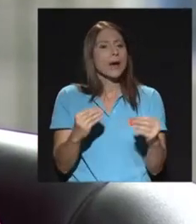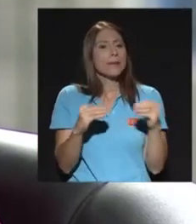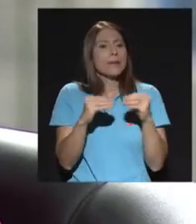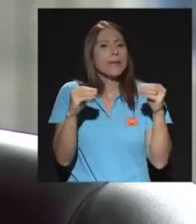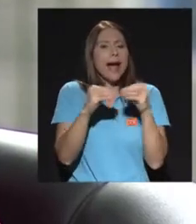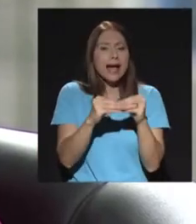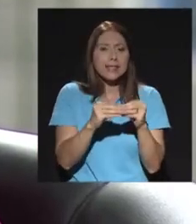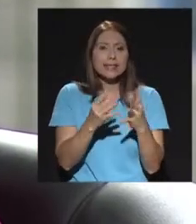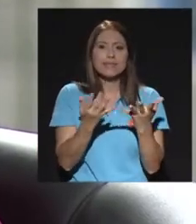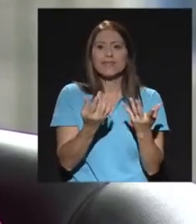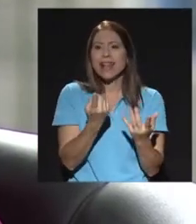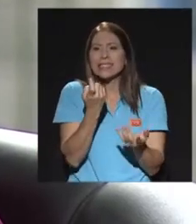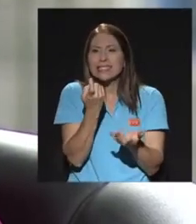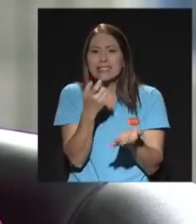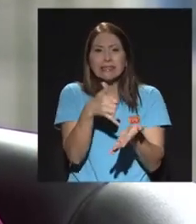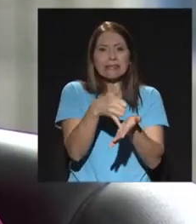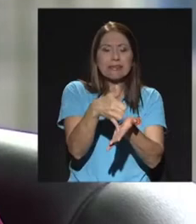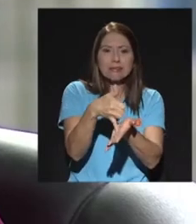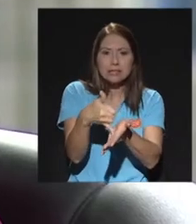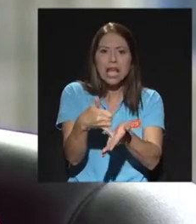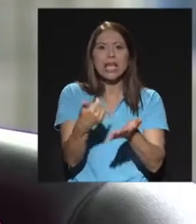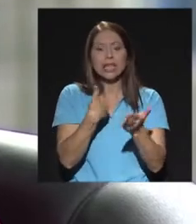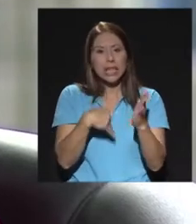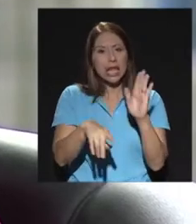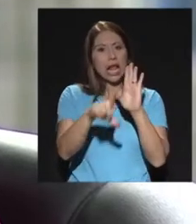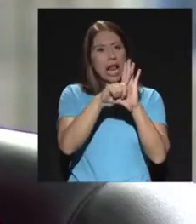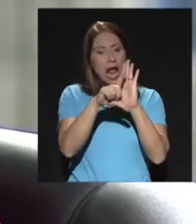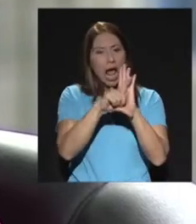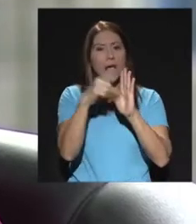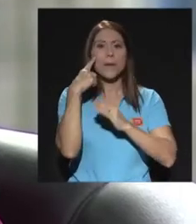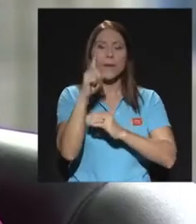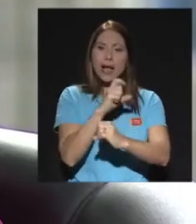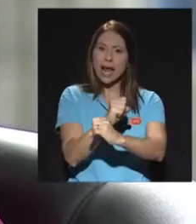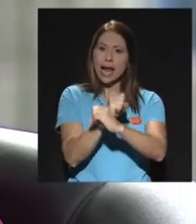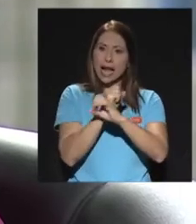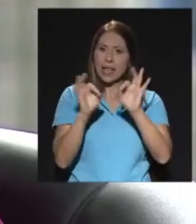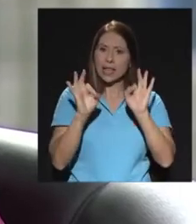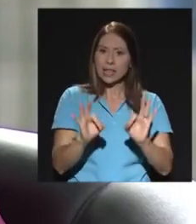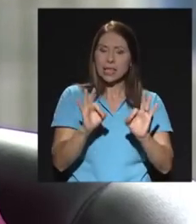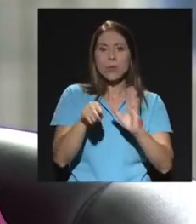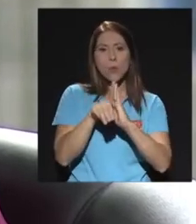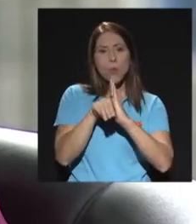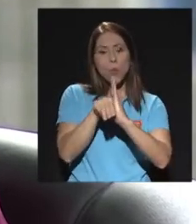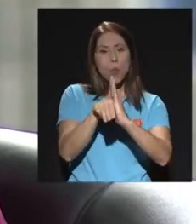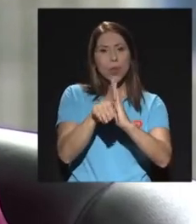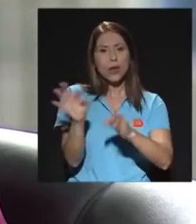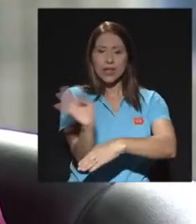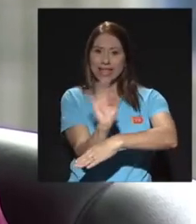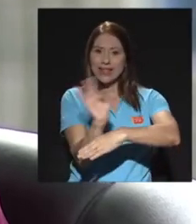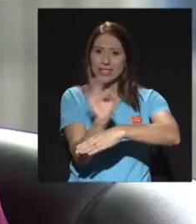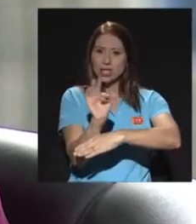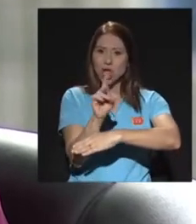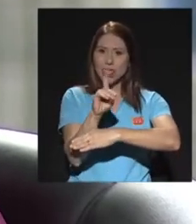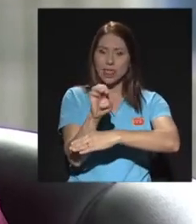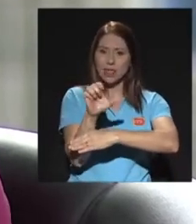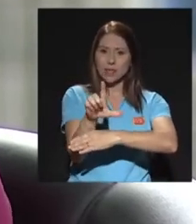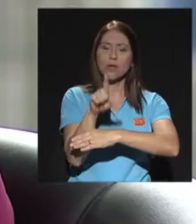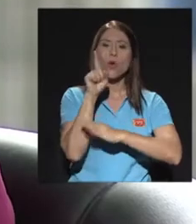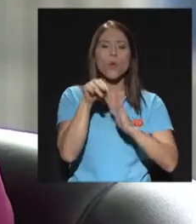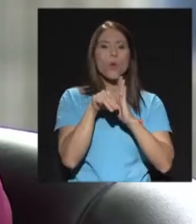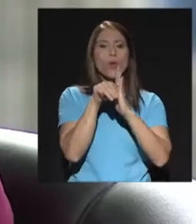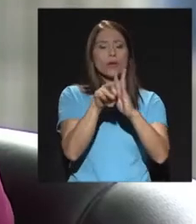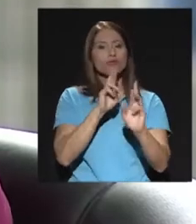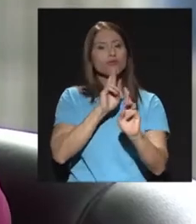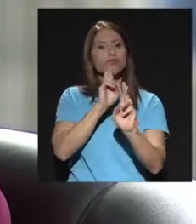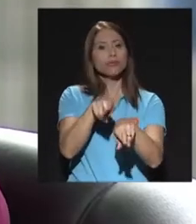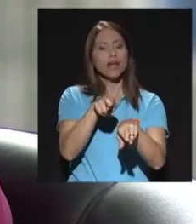las insuficiencias que tiene el marco normativo para garantizar que el modelo de televisión digital sea un modelo que responda al